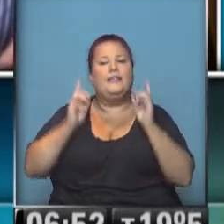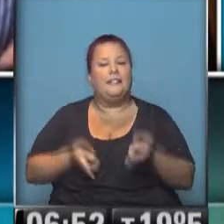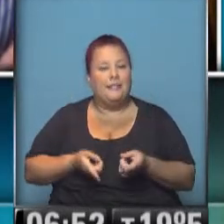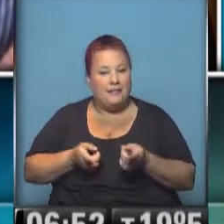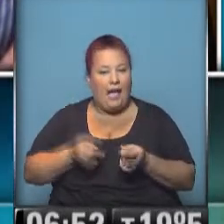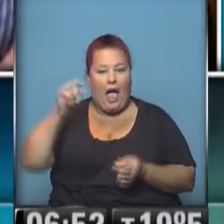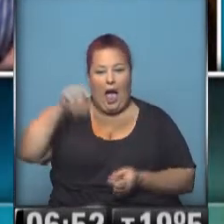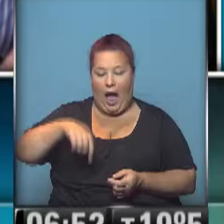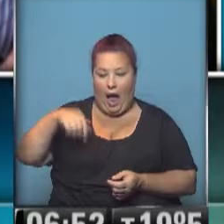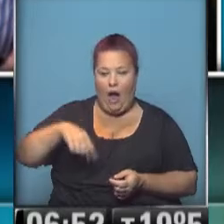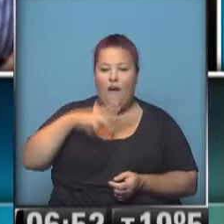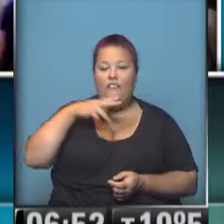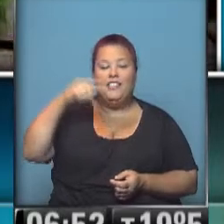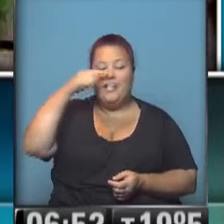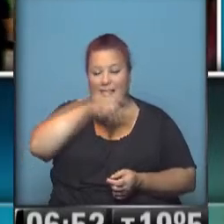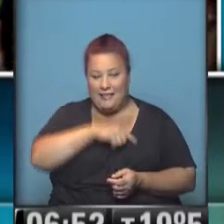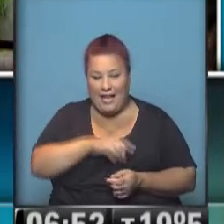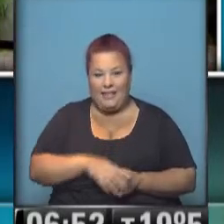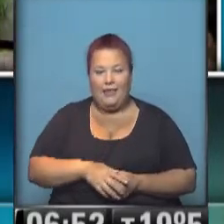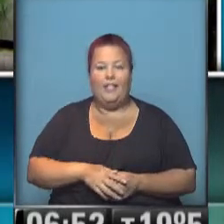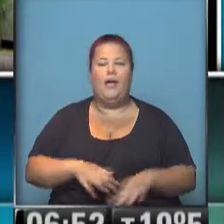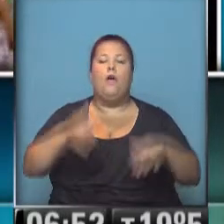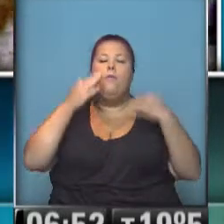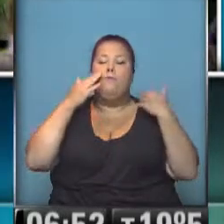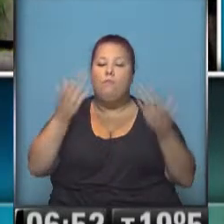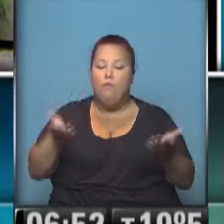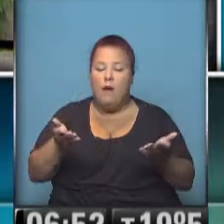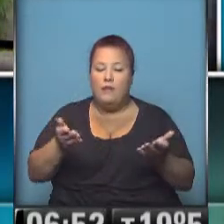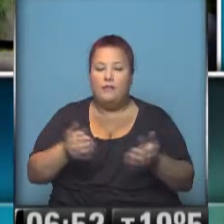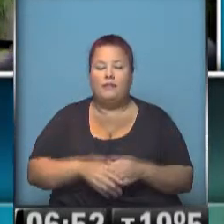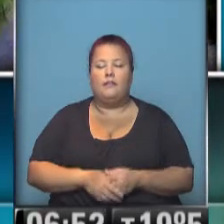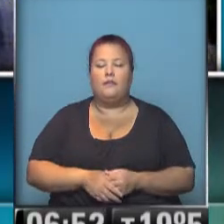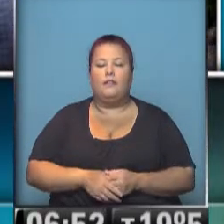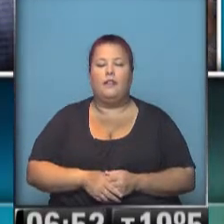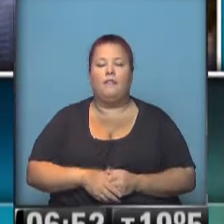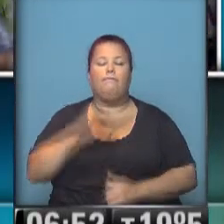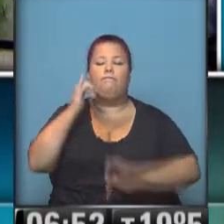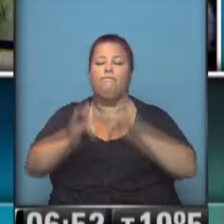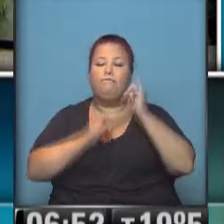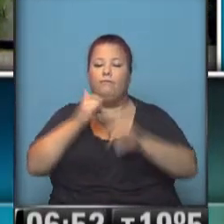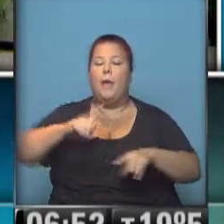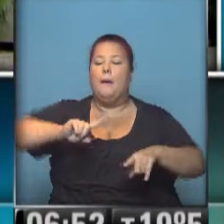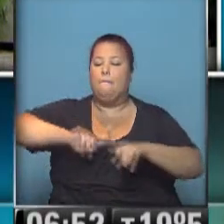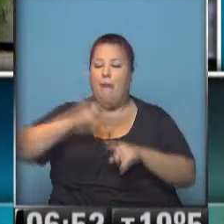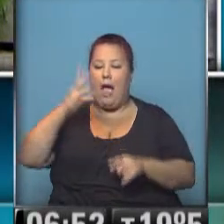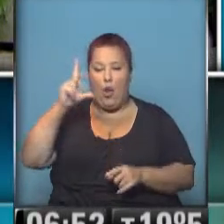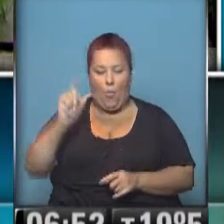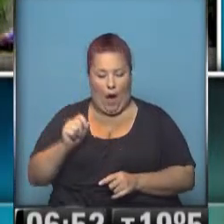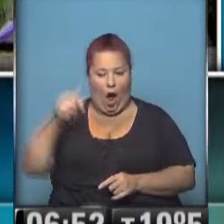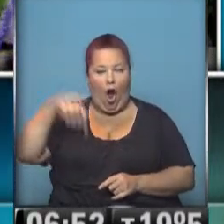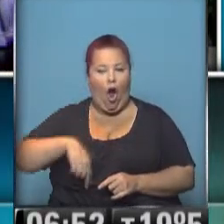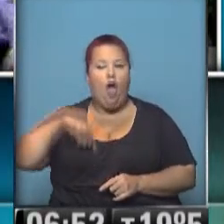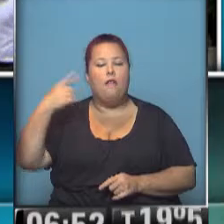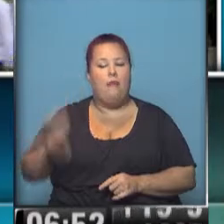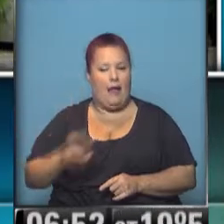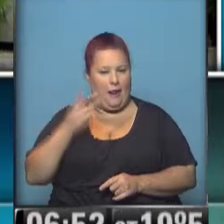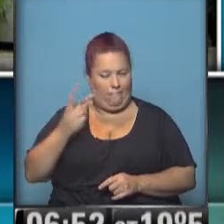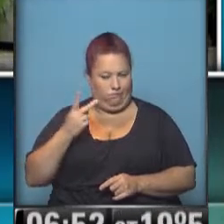esta edición, en Visión 7, te vamos a estar contando de que se viene el nuevo paro bancario. Será hoy y